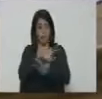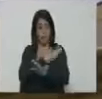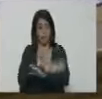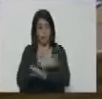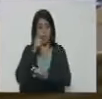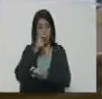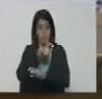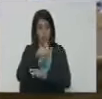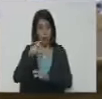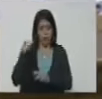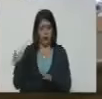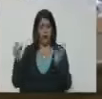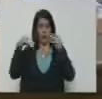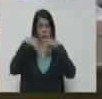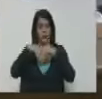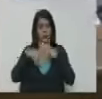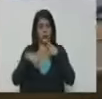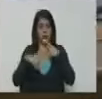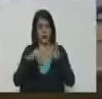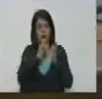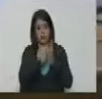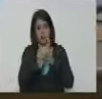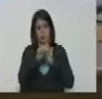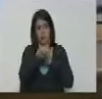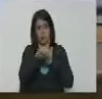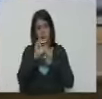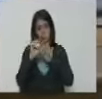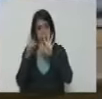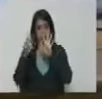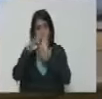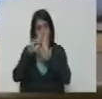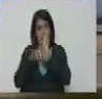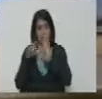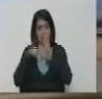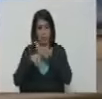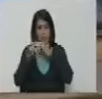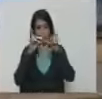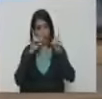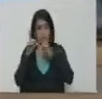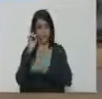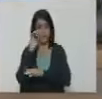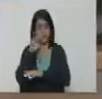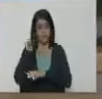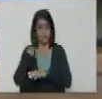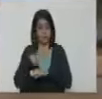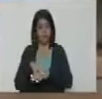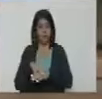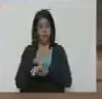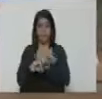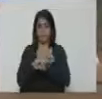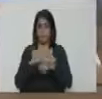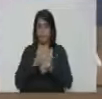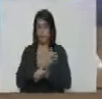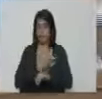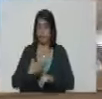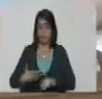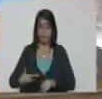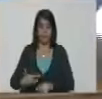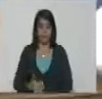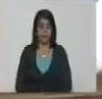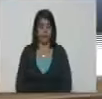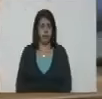Popular, de conformidad con lo establecido en el artículo 106 del Reglamento Interior y de debates de la Asamblea Nacional. Es todo, ciudadano